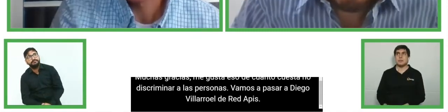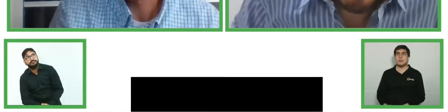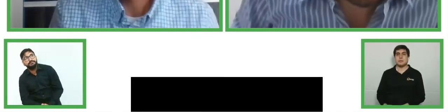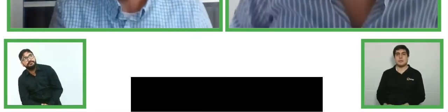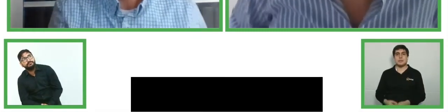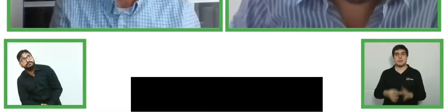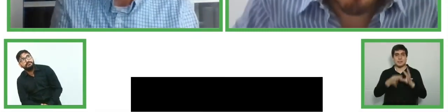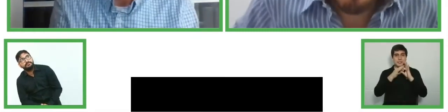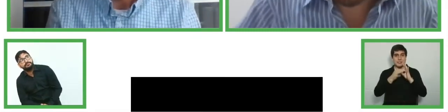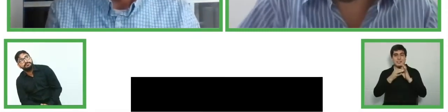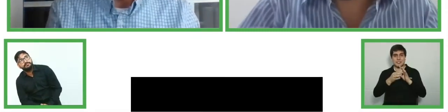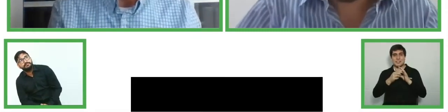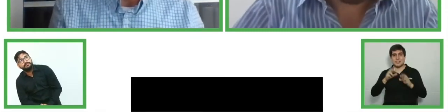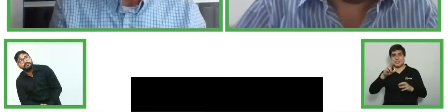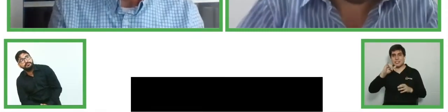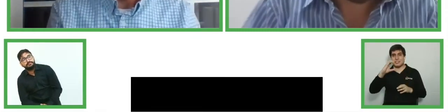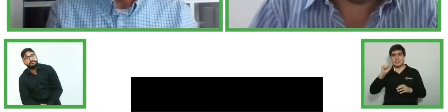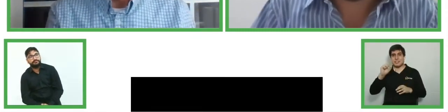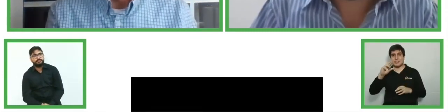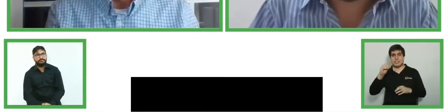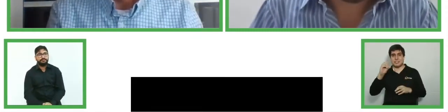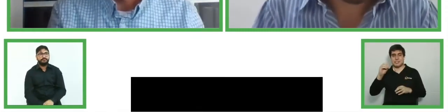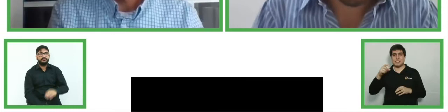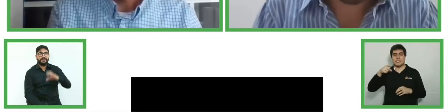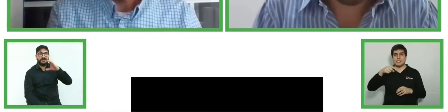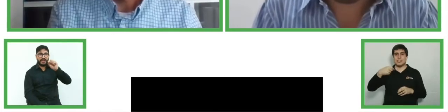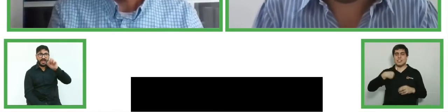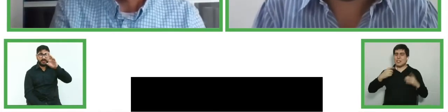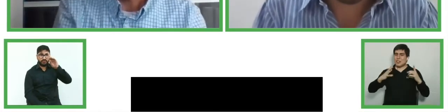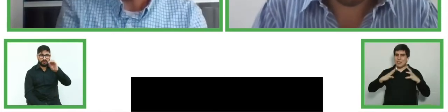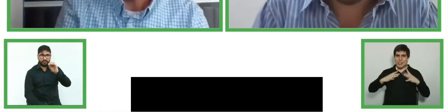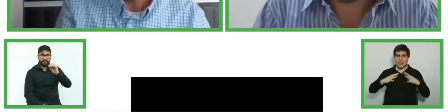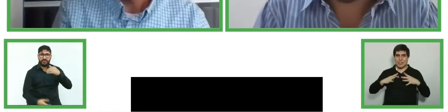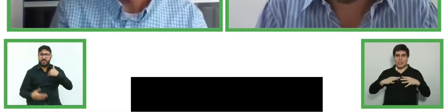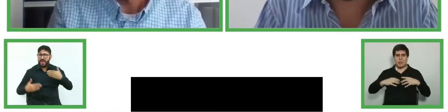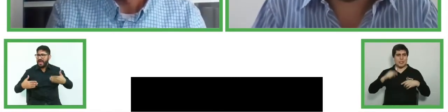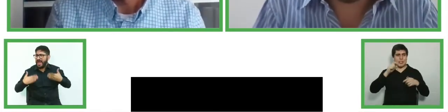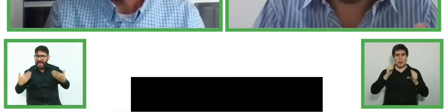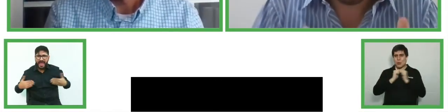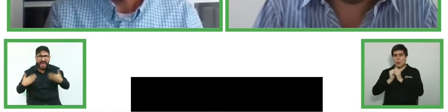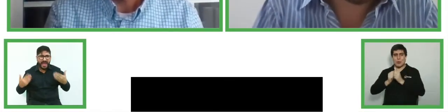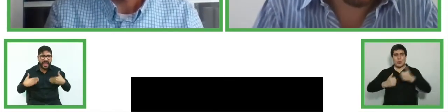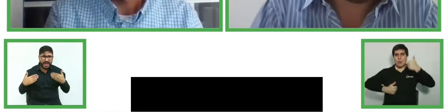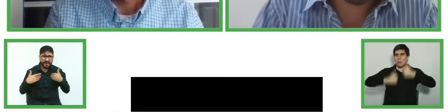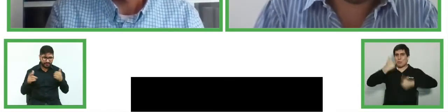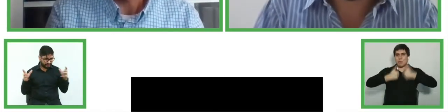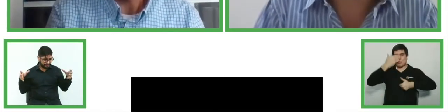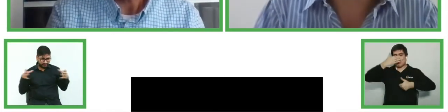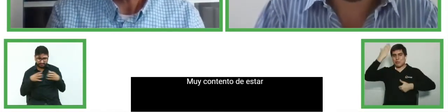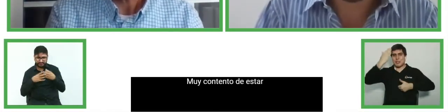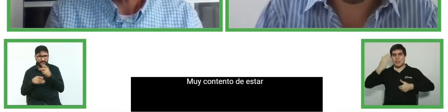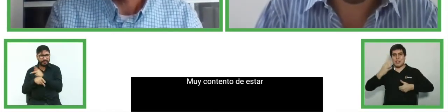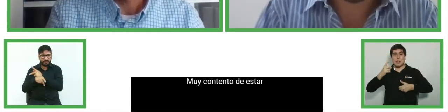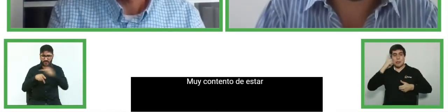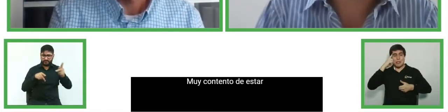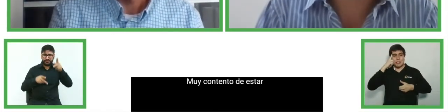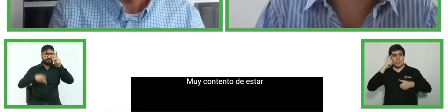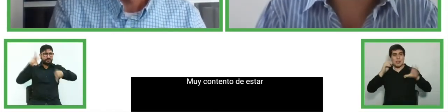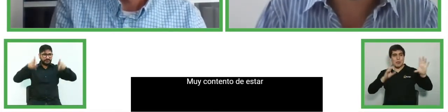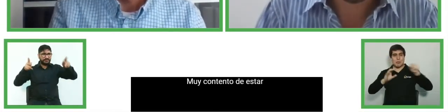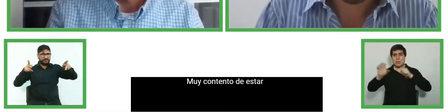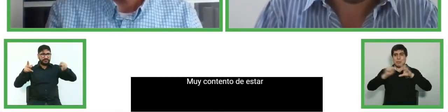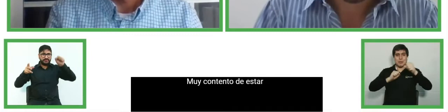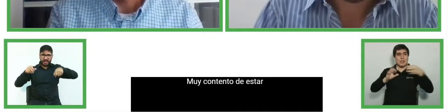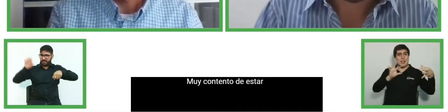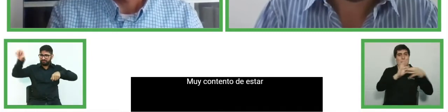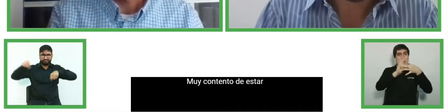Gracias, Ricardo. Bueno, muy contento de estar junto a grandes profesionales y ojalá que de acá salgan buenas alianzas y ojalá